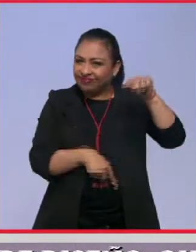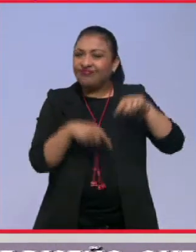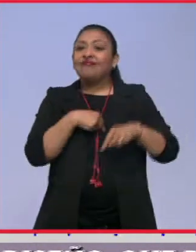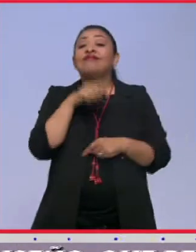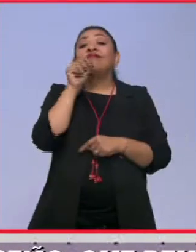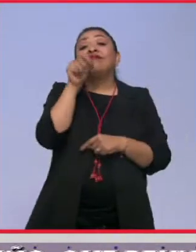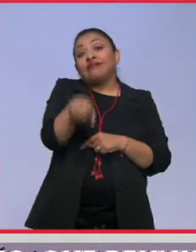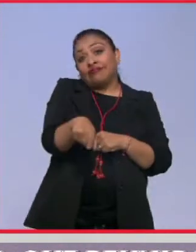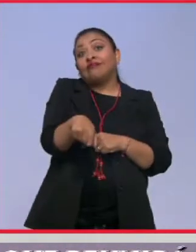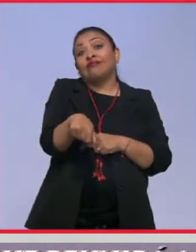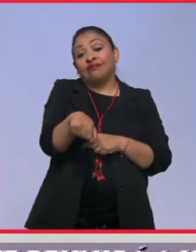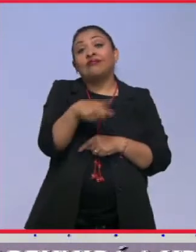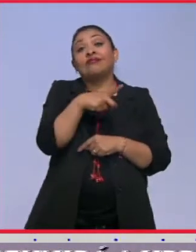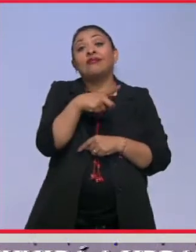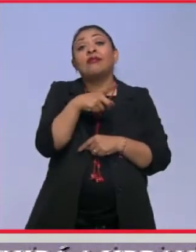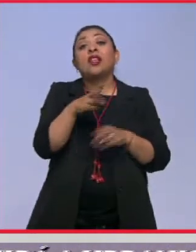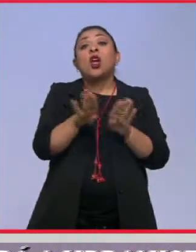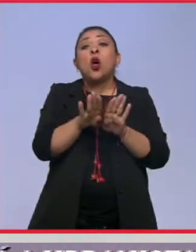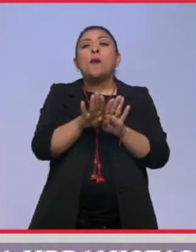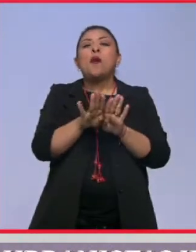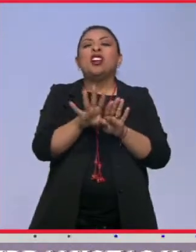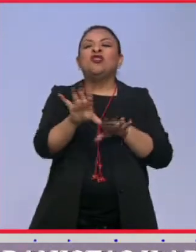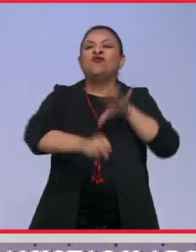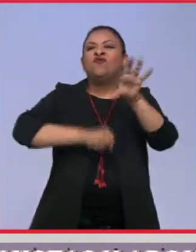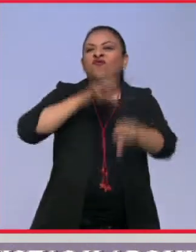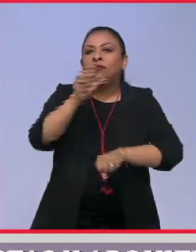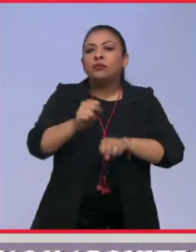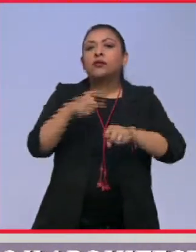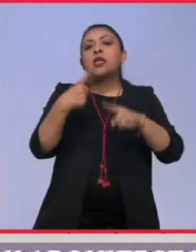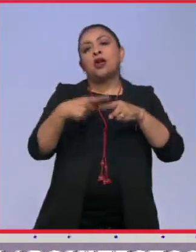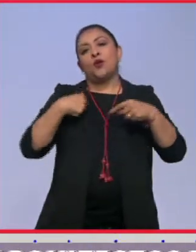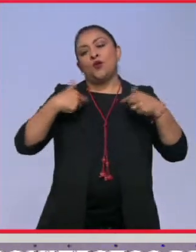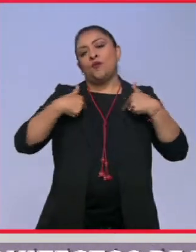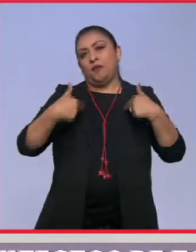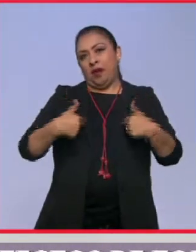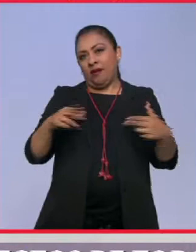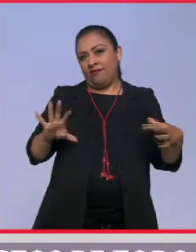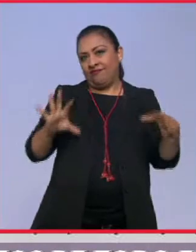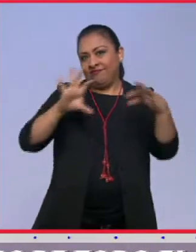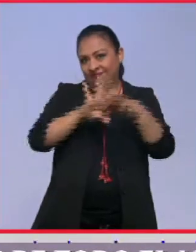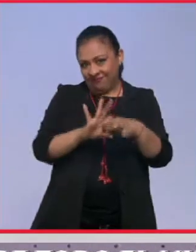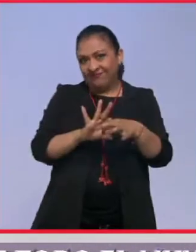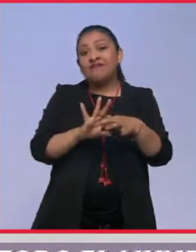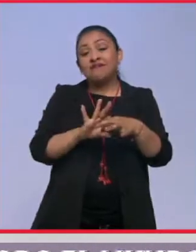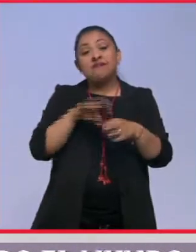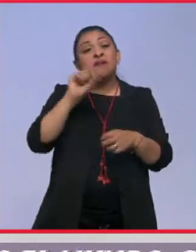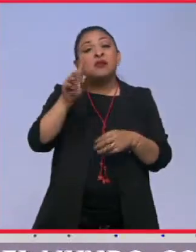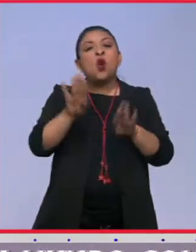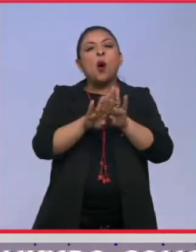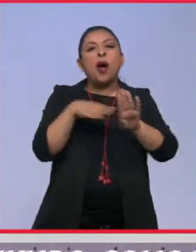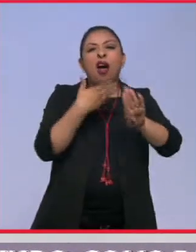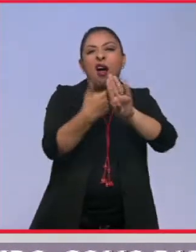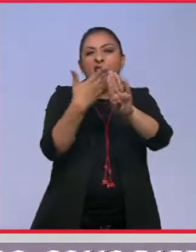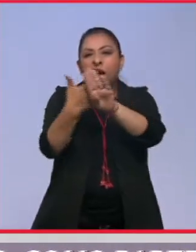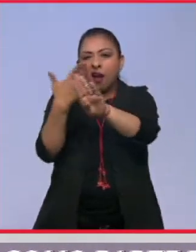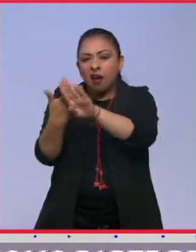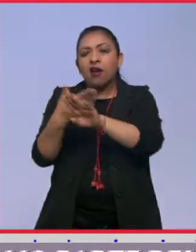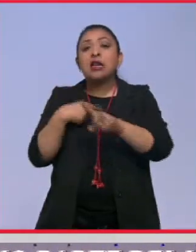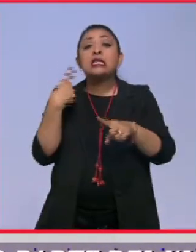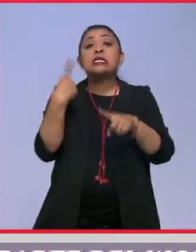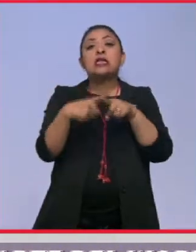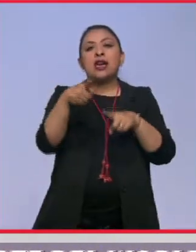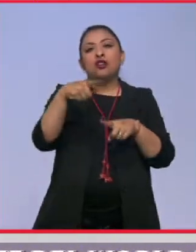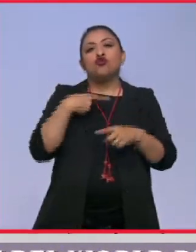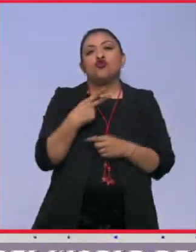inclusive la voracidad humana, porque está muy vinculado con la destrucción de